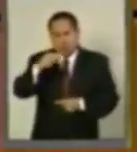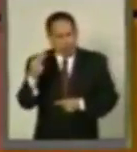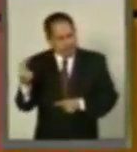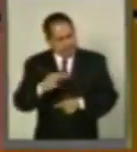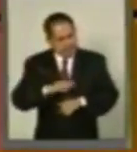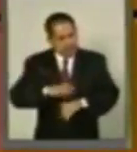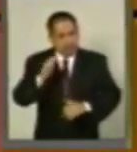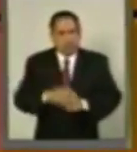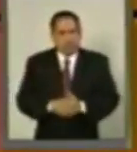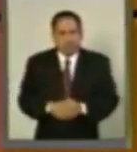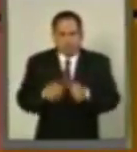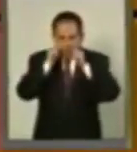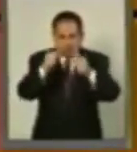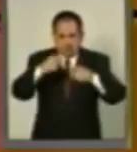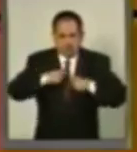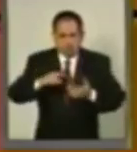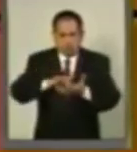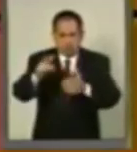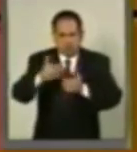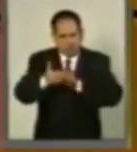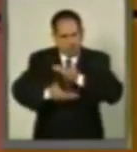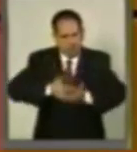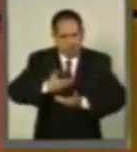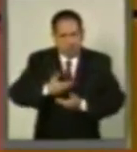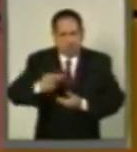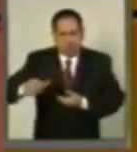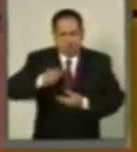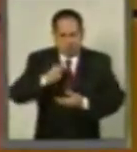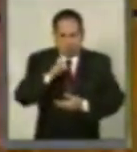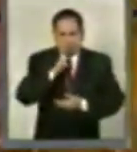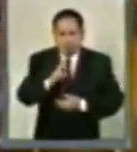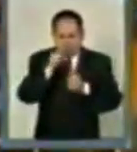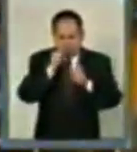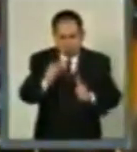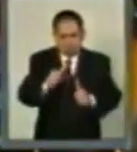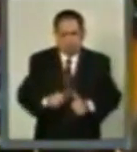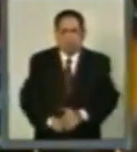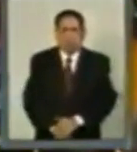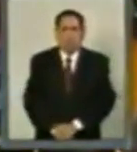merece. Gracias por su atención y quedo atento a sus preguntas.